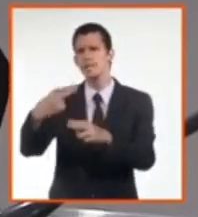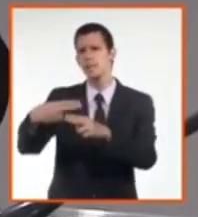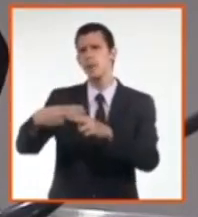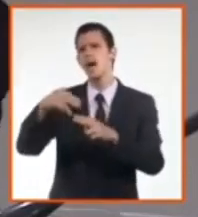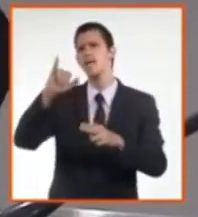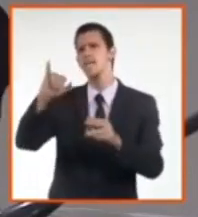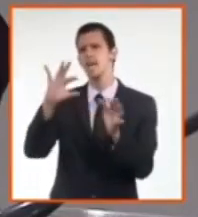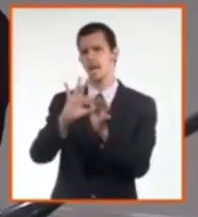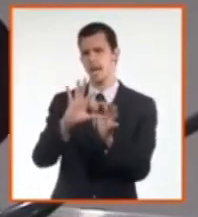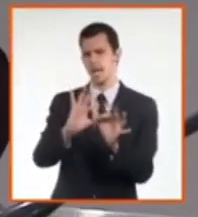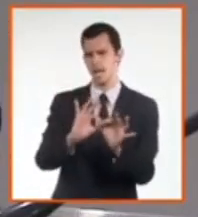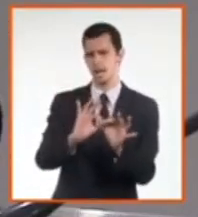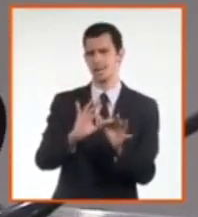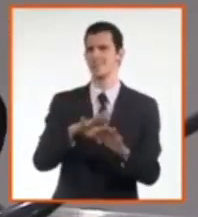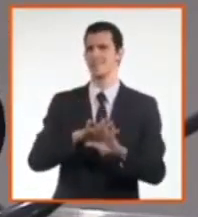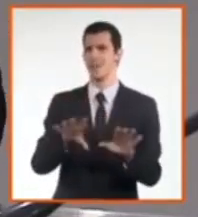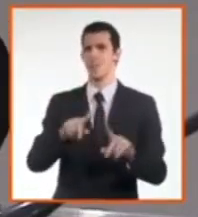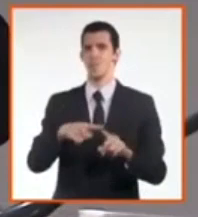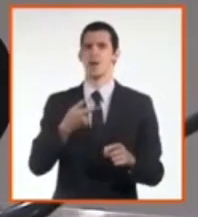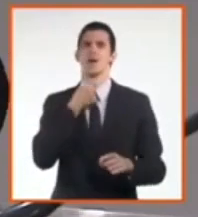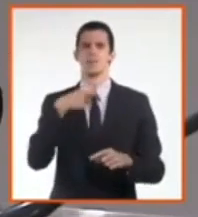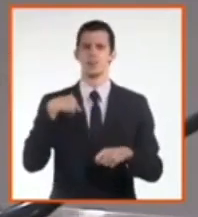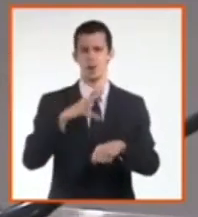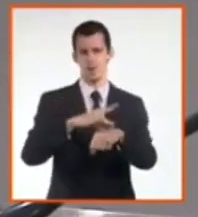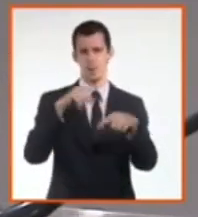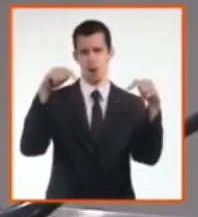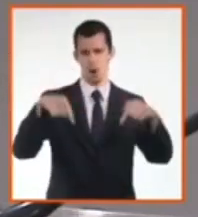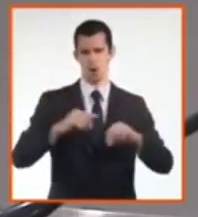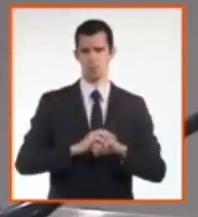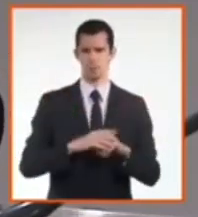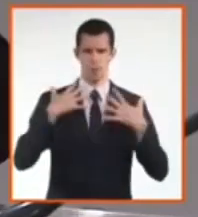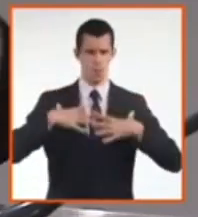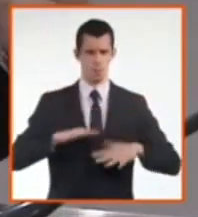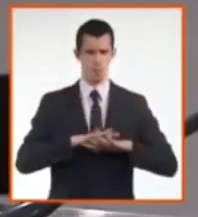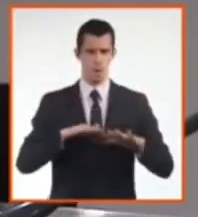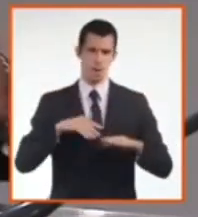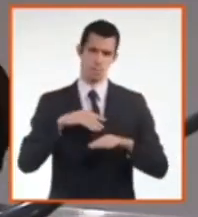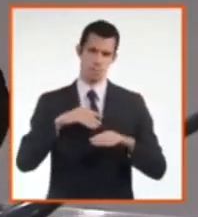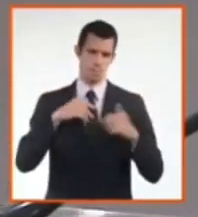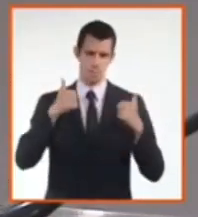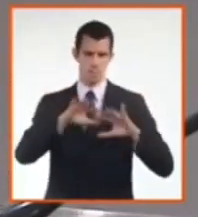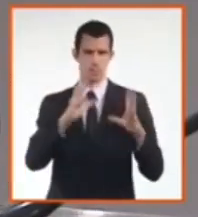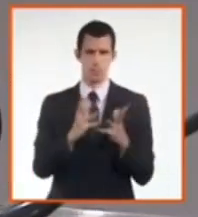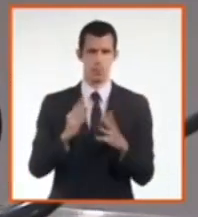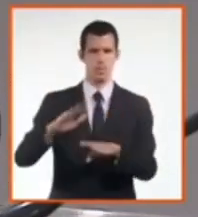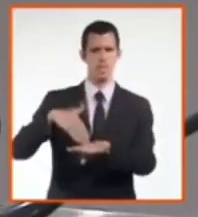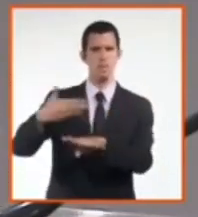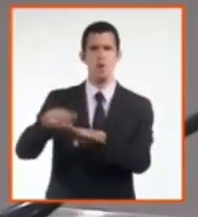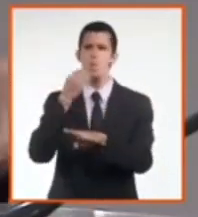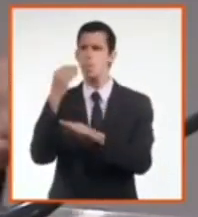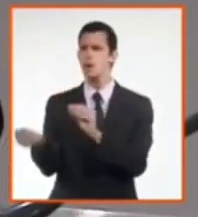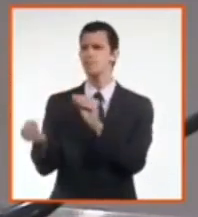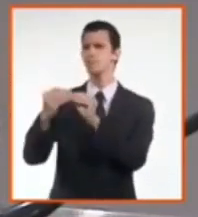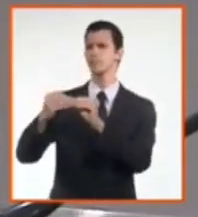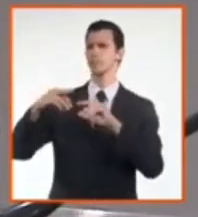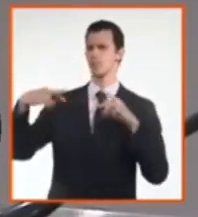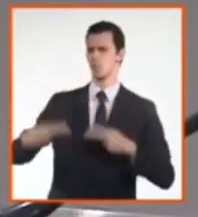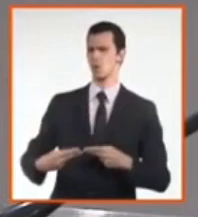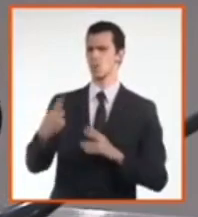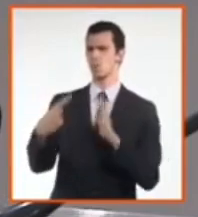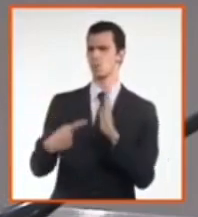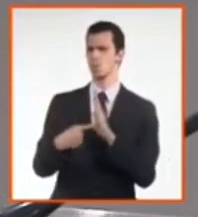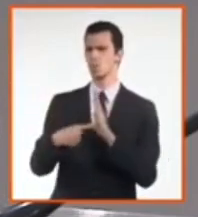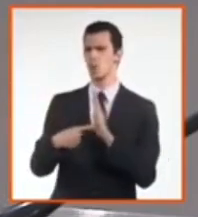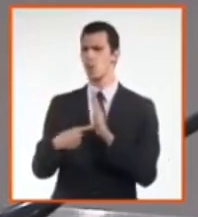rápidamente se produce o sea Se incrementa los niveles que previamente ya lo había inducido por la infección previa